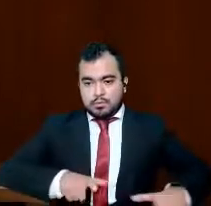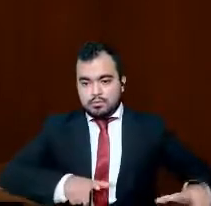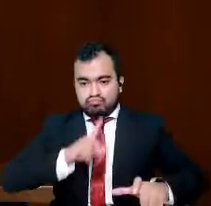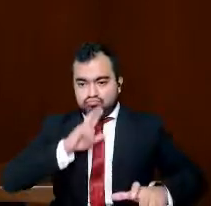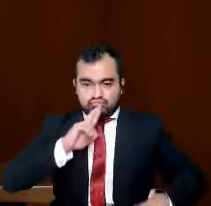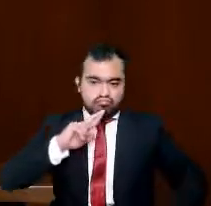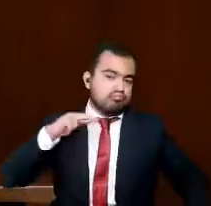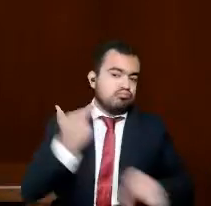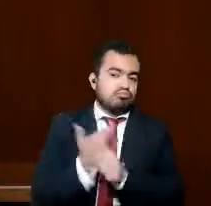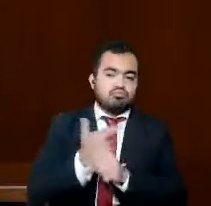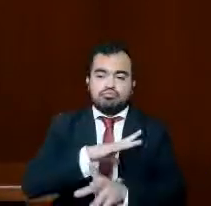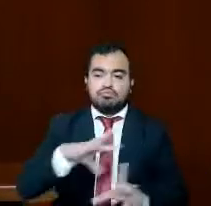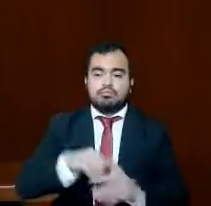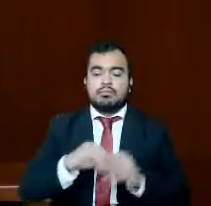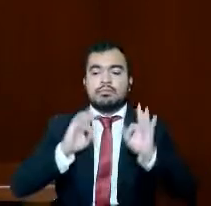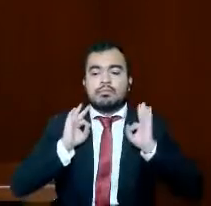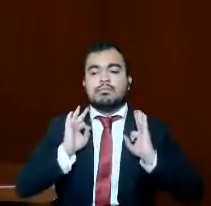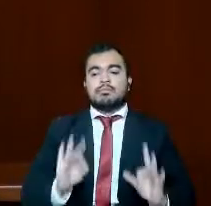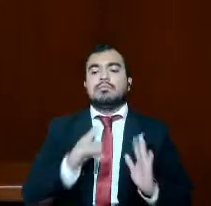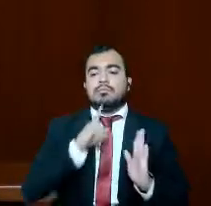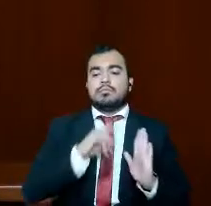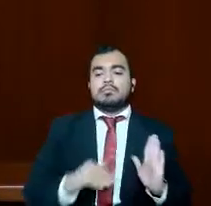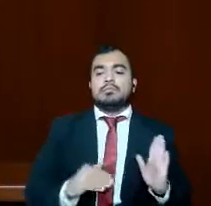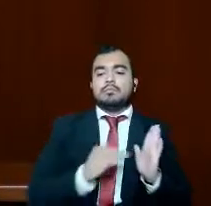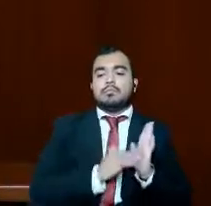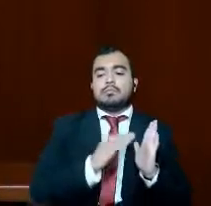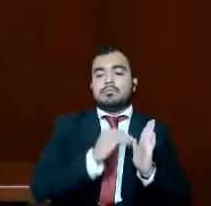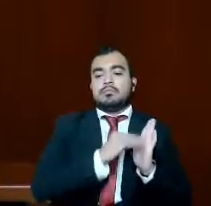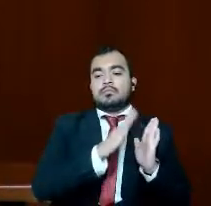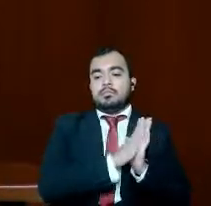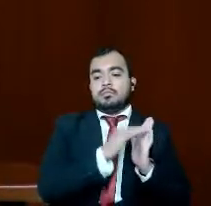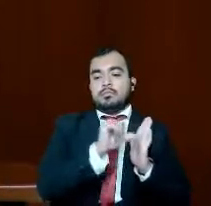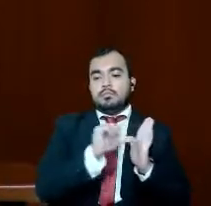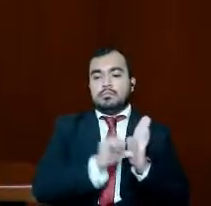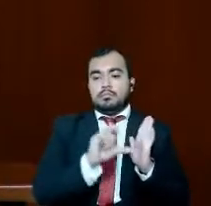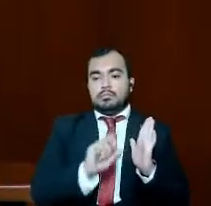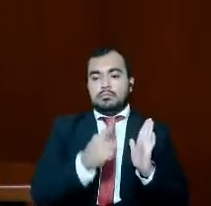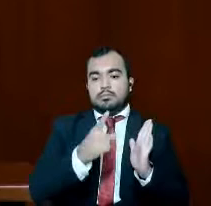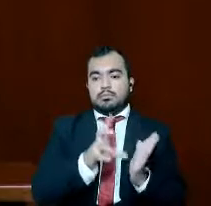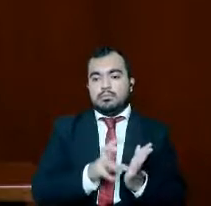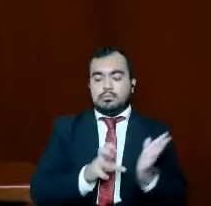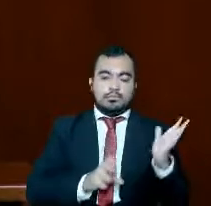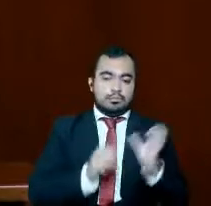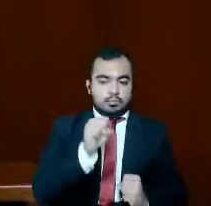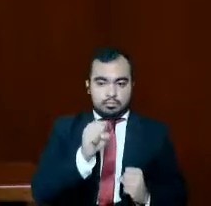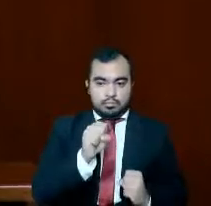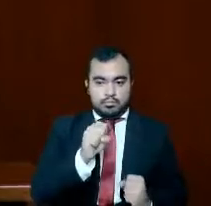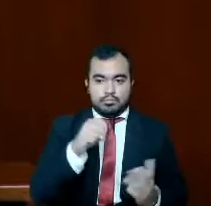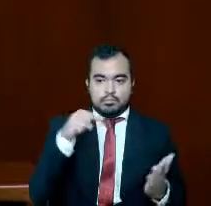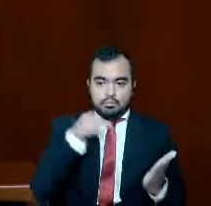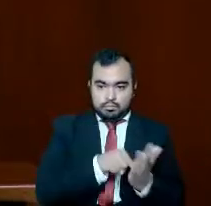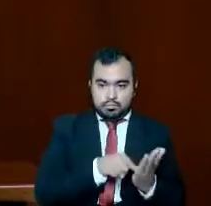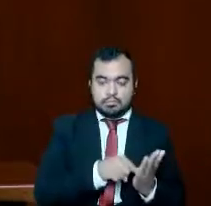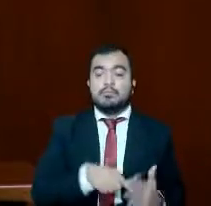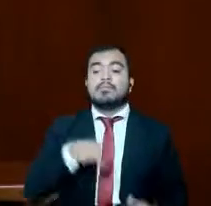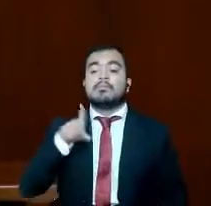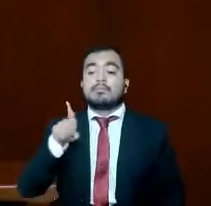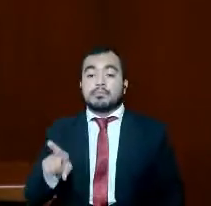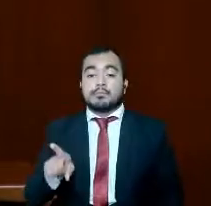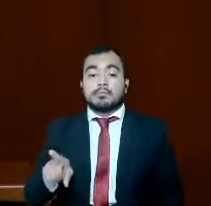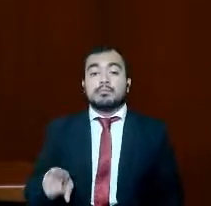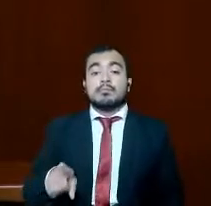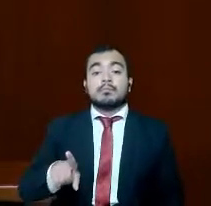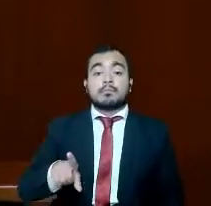facultades establecidas en el artículo 21 de esta Constitución. Las personas titulares del Poder Ejecutivo de las